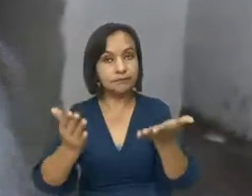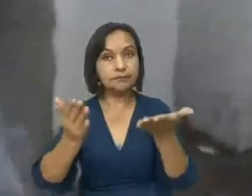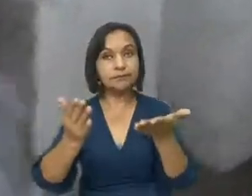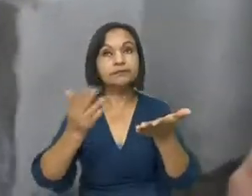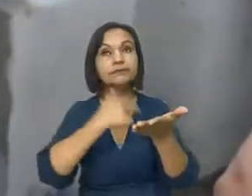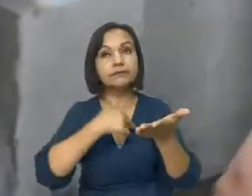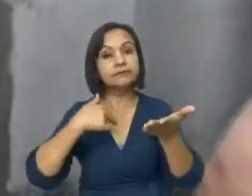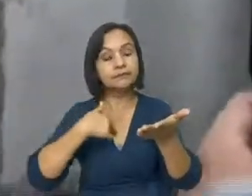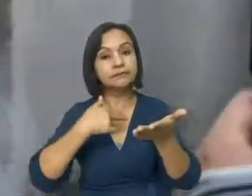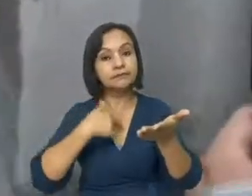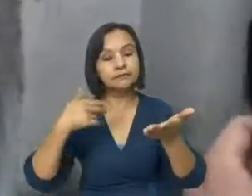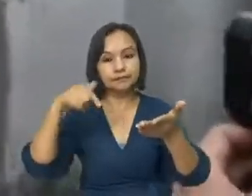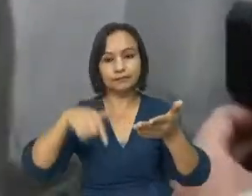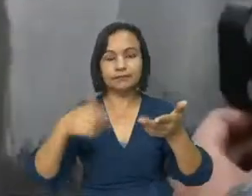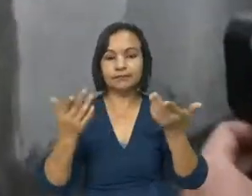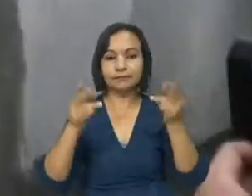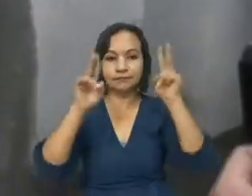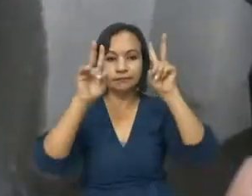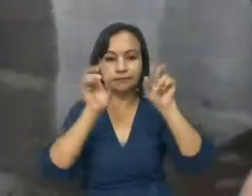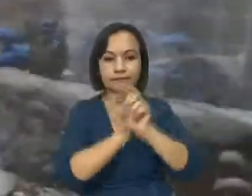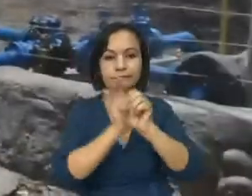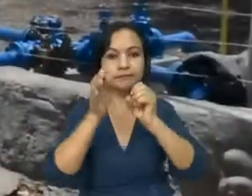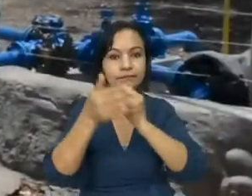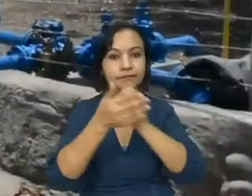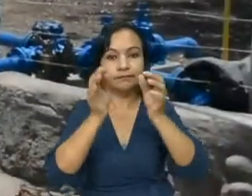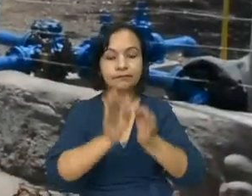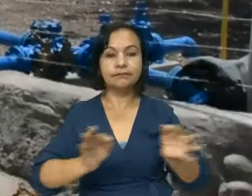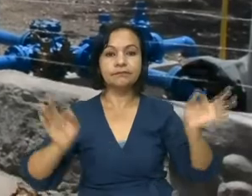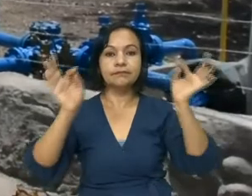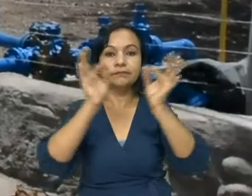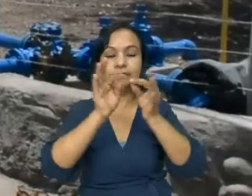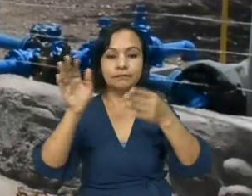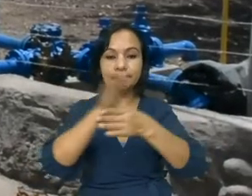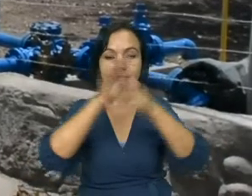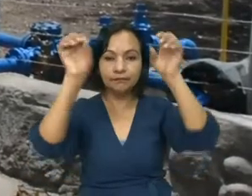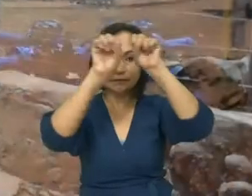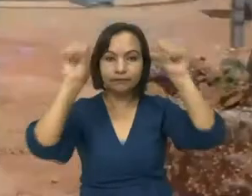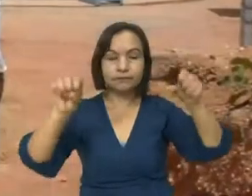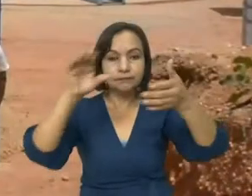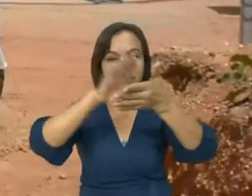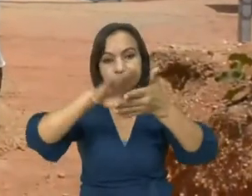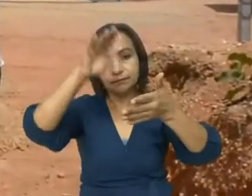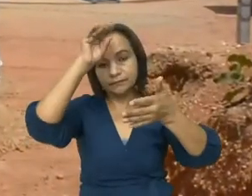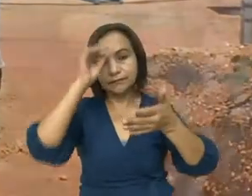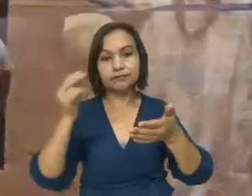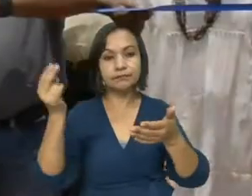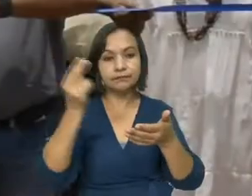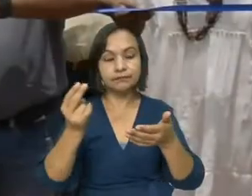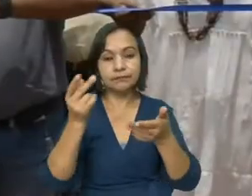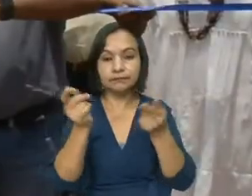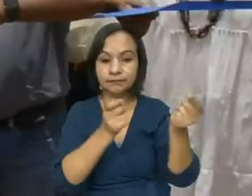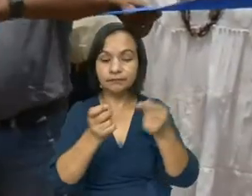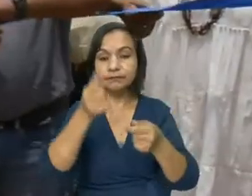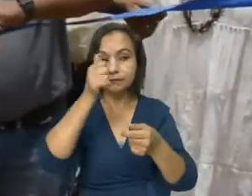venimos echando a andar y ahora pega, pues, con el tema de la pandemia y nosotros además hay una serie de capacitaciones para el uso racional